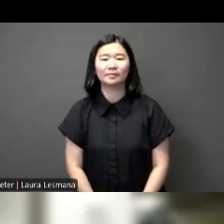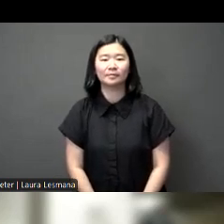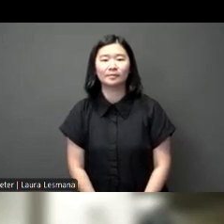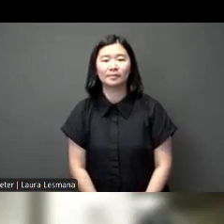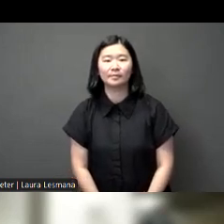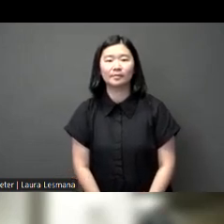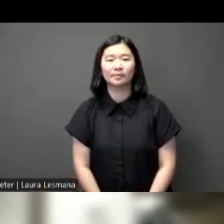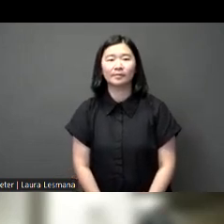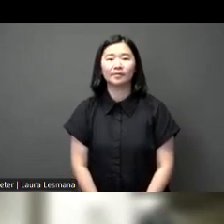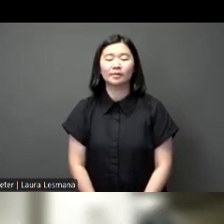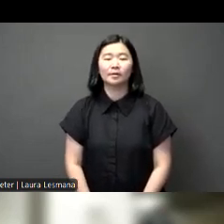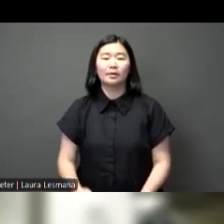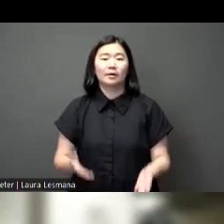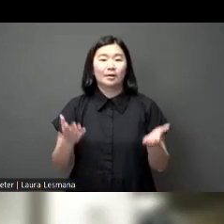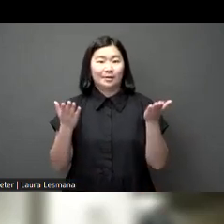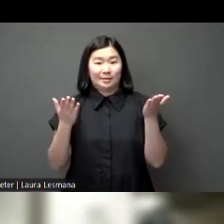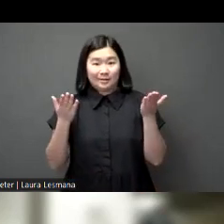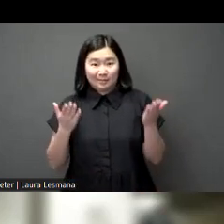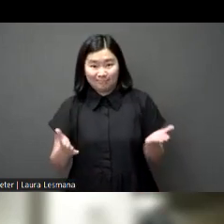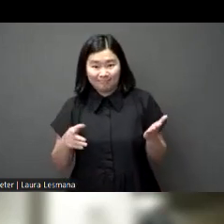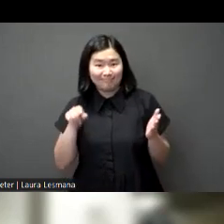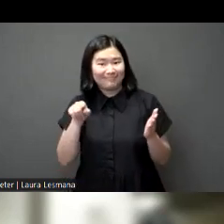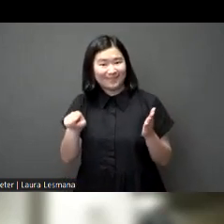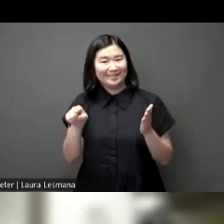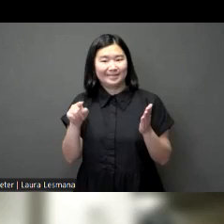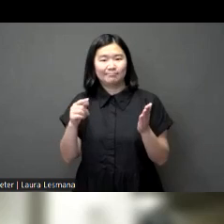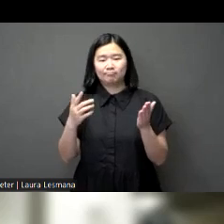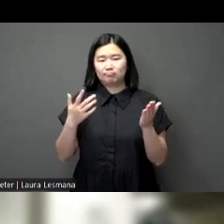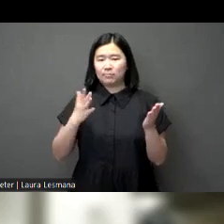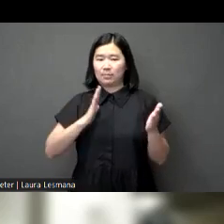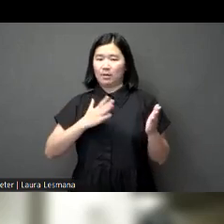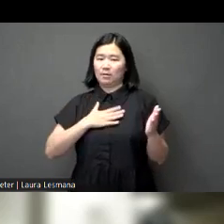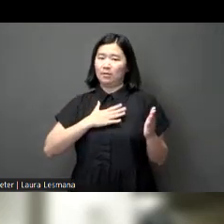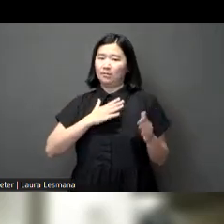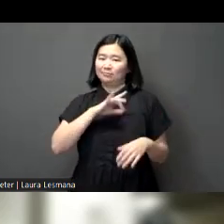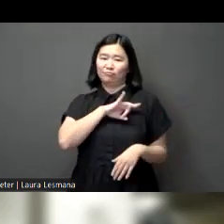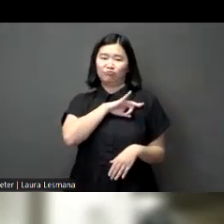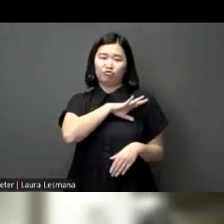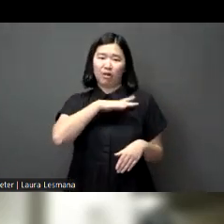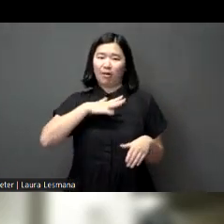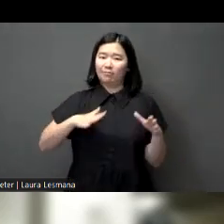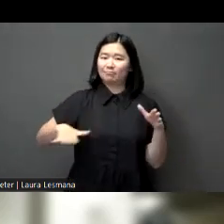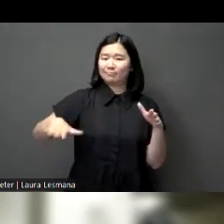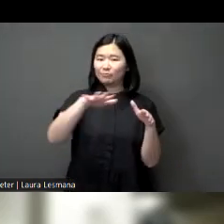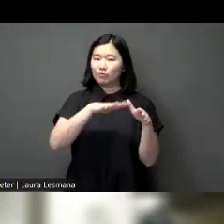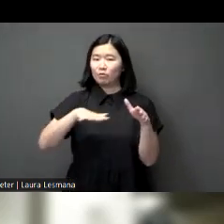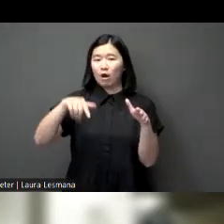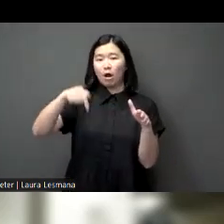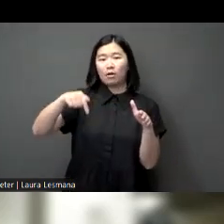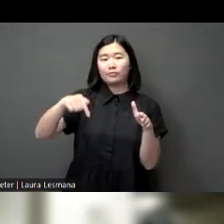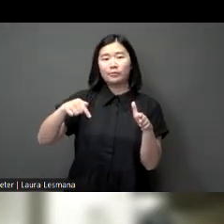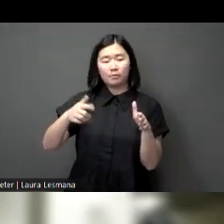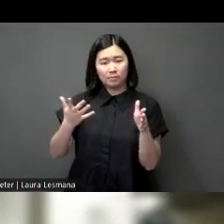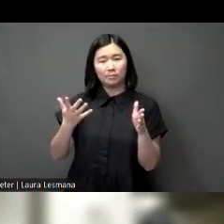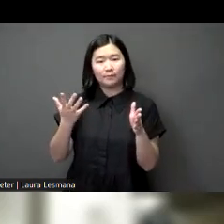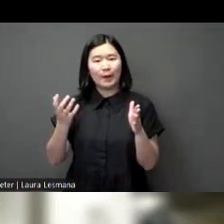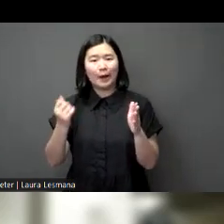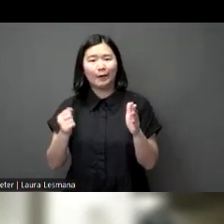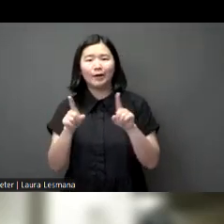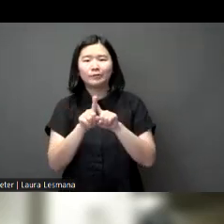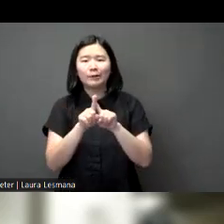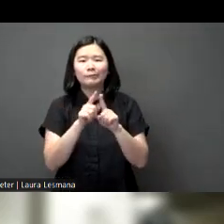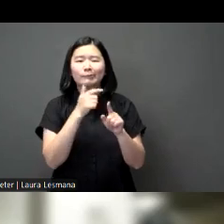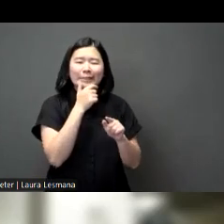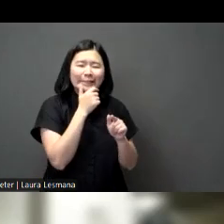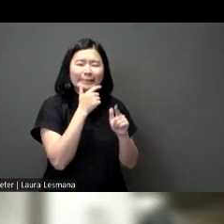quiero que me acompañen en este camino en donde les voy a ir contando cuál ha sido el tránsito de este remirada, ¿cierto?, con el enfoque que anteriormente